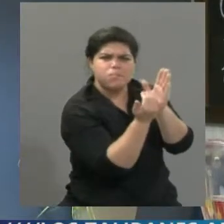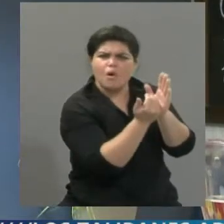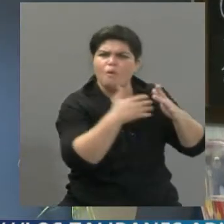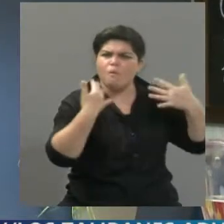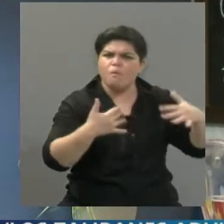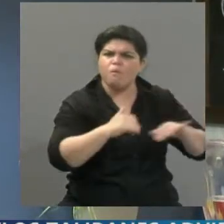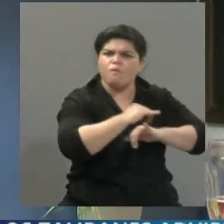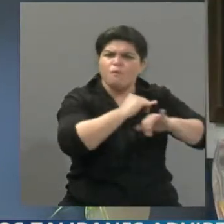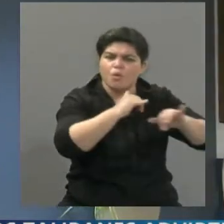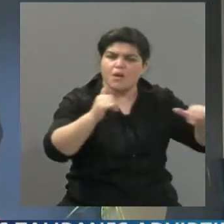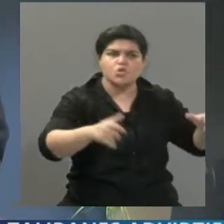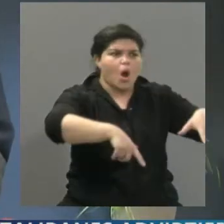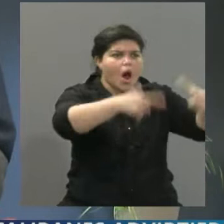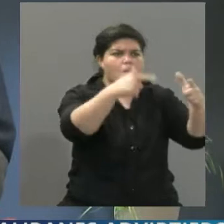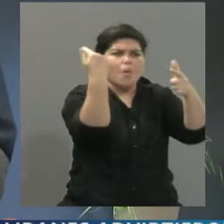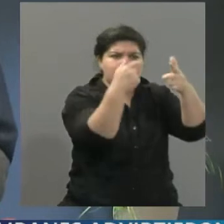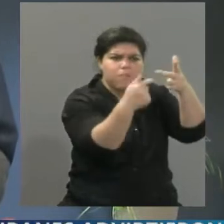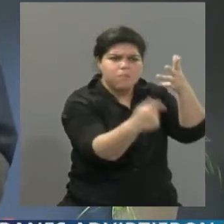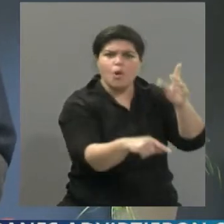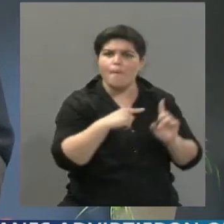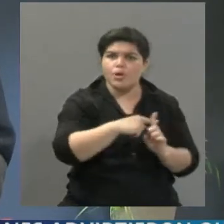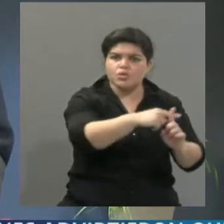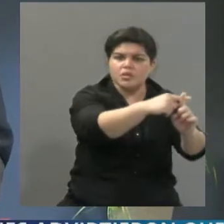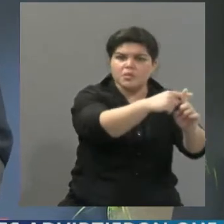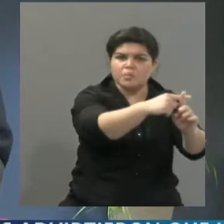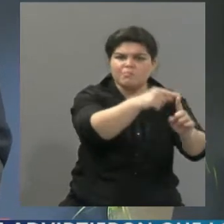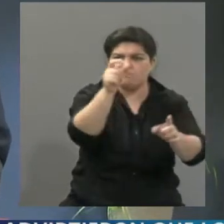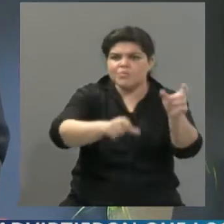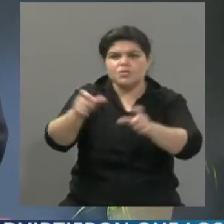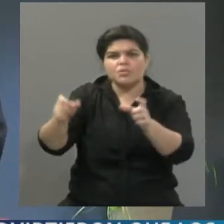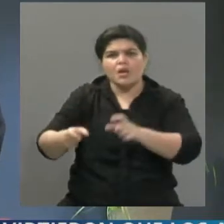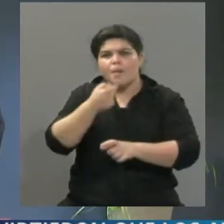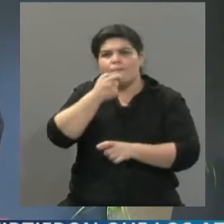respecto a este tema? Y yo esto en